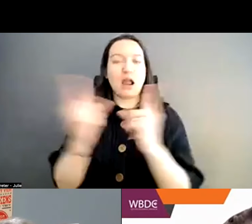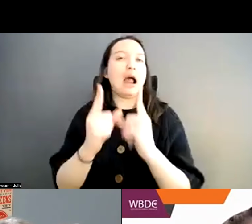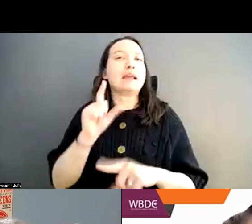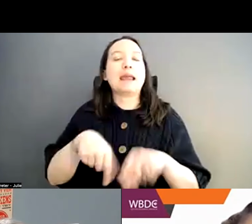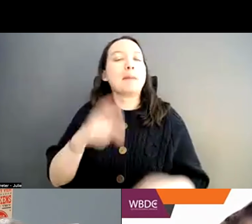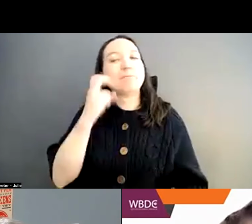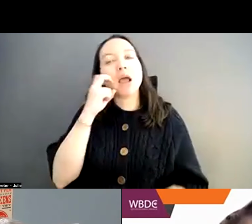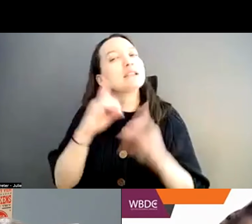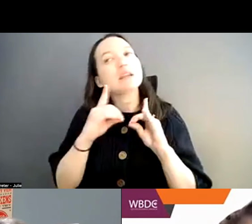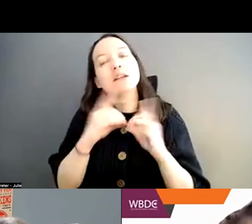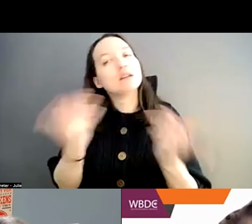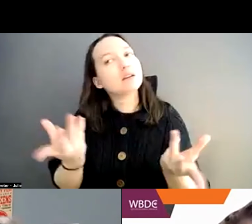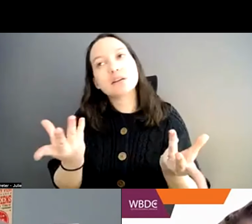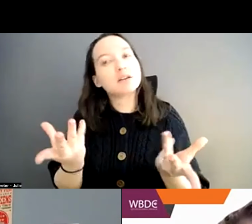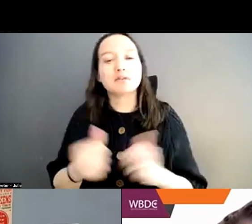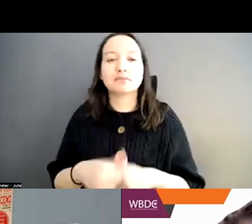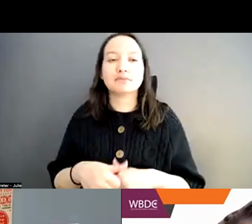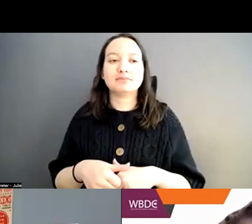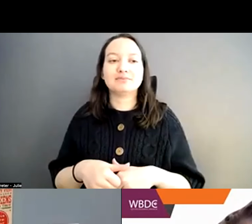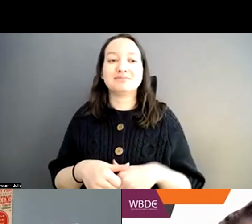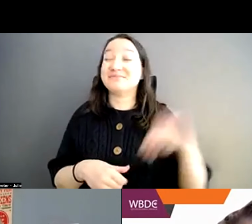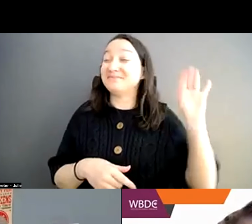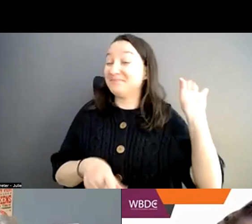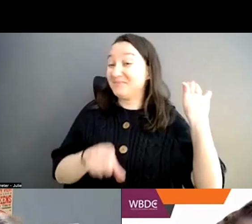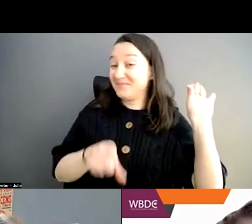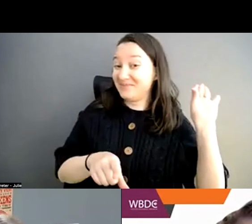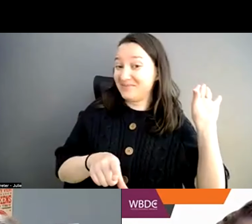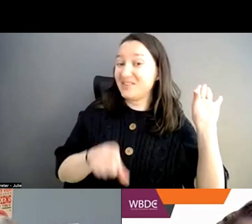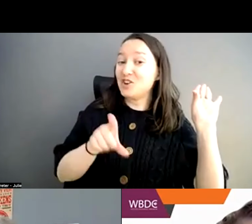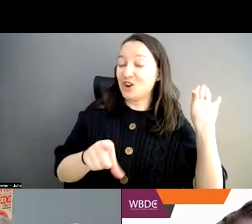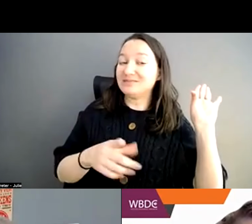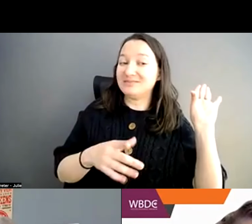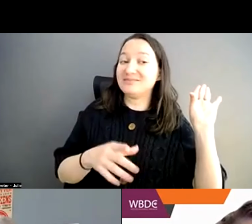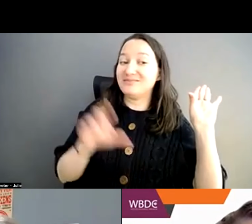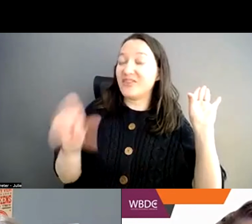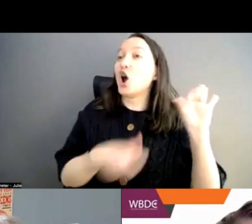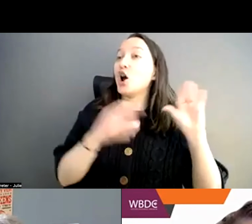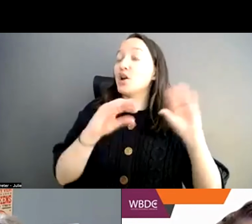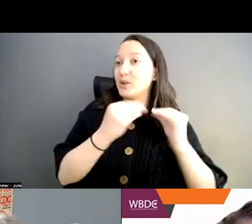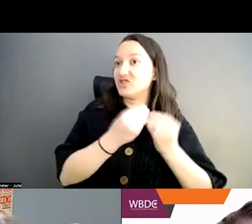organización. Entonces yo no puedo hacer ningún tipo de